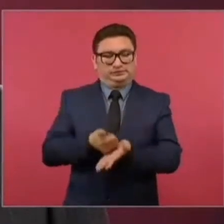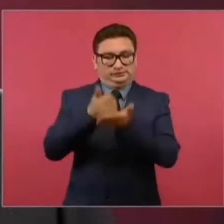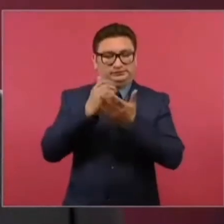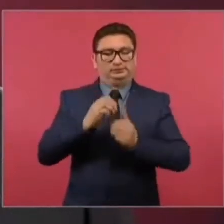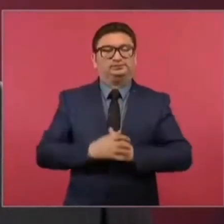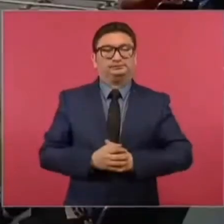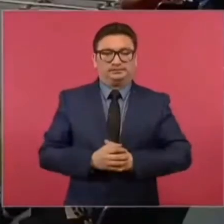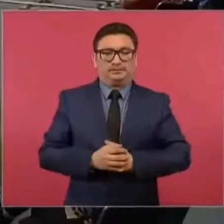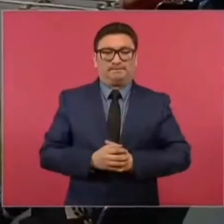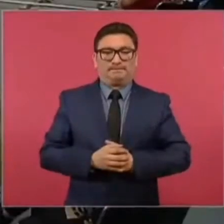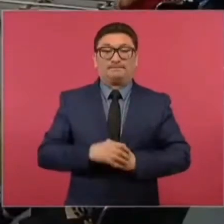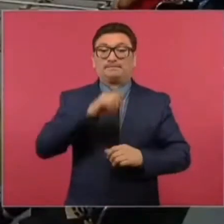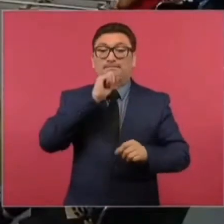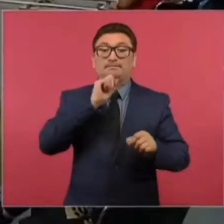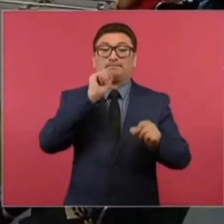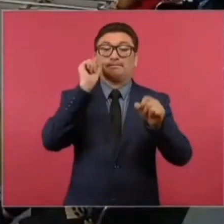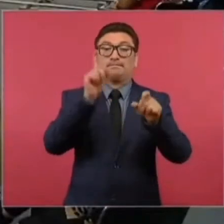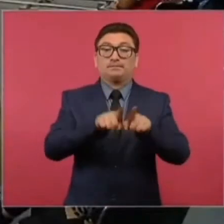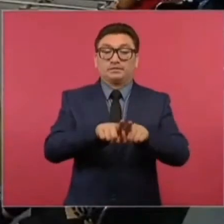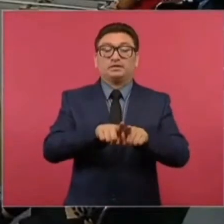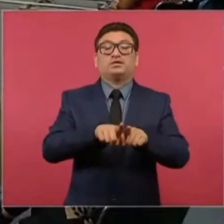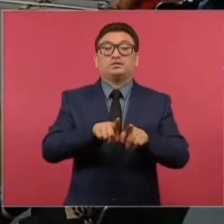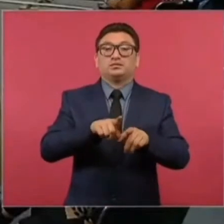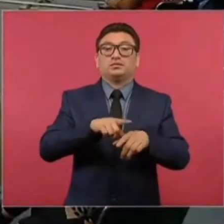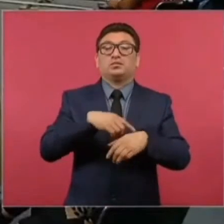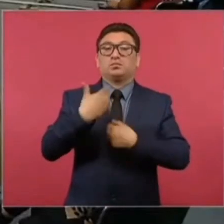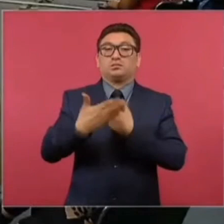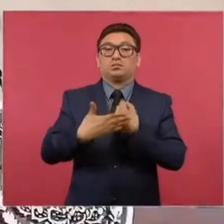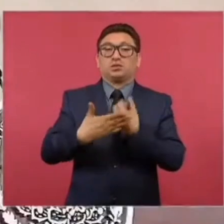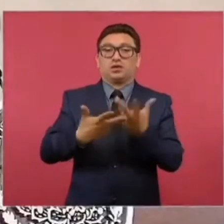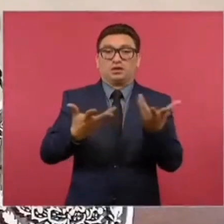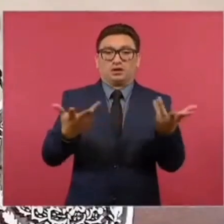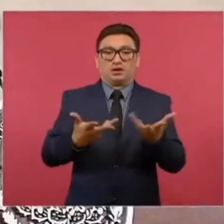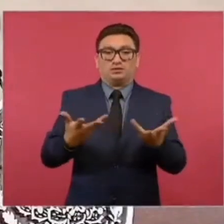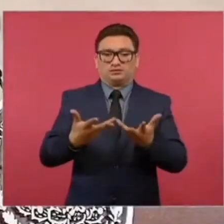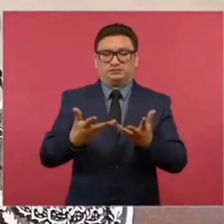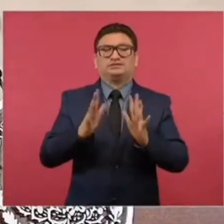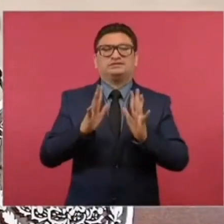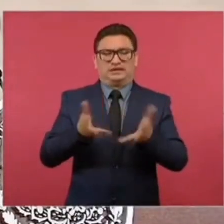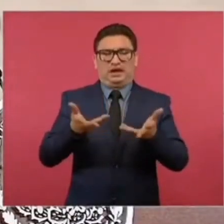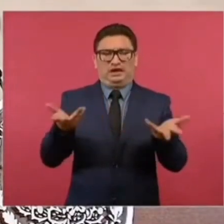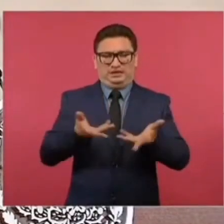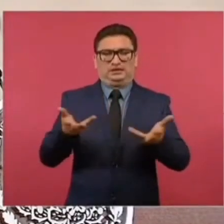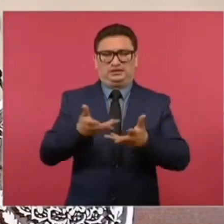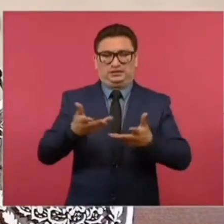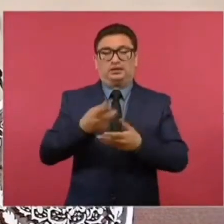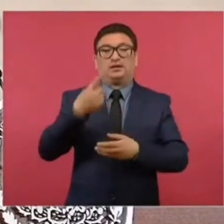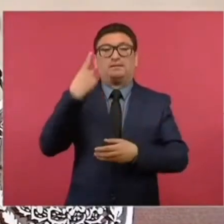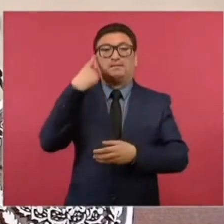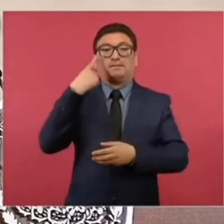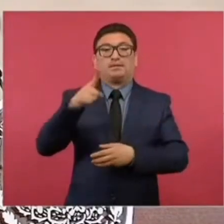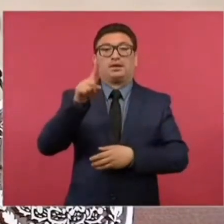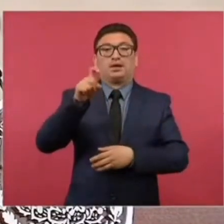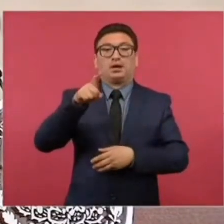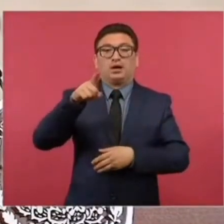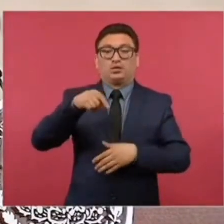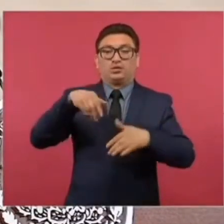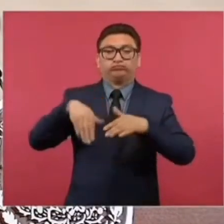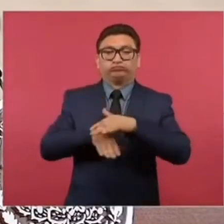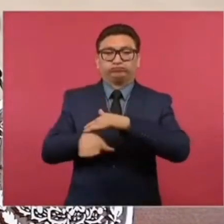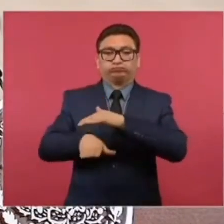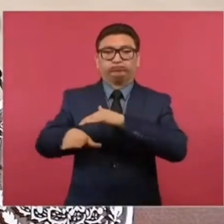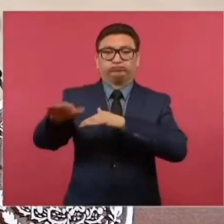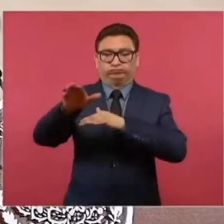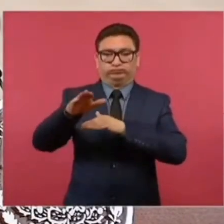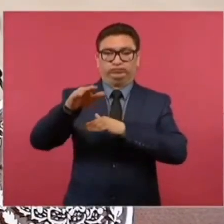Y también vamos a hacer muchos, estamos haciendo muchos acueductos. Por ejemplo,